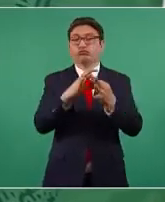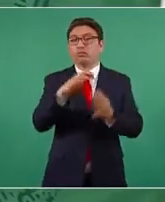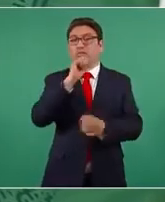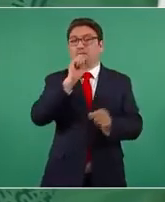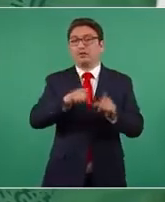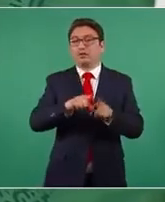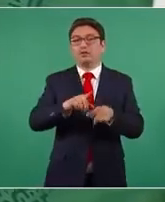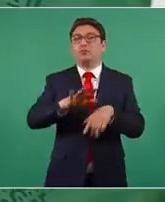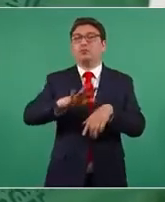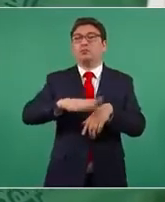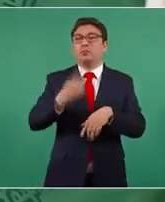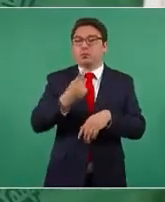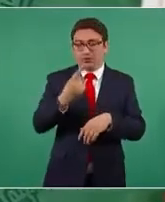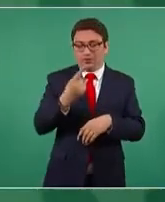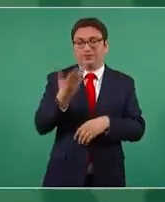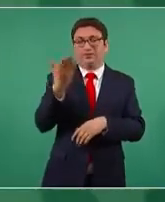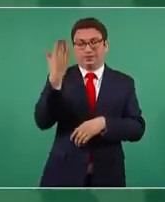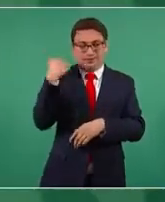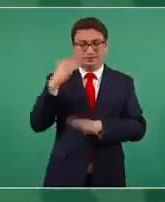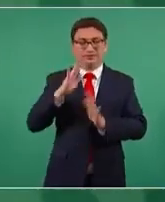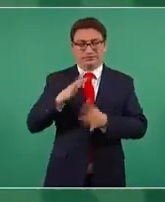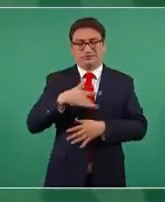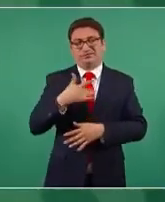porque ya también lo expresé,